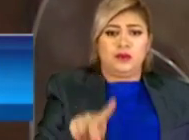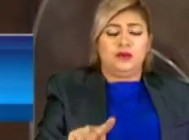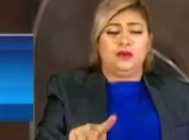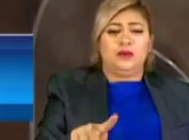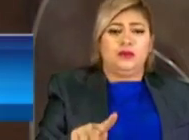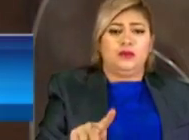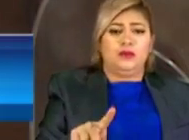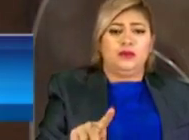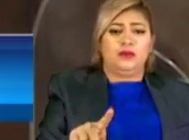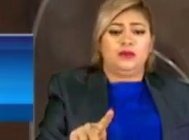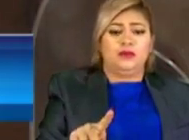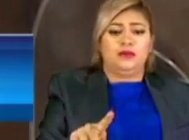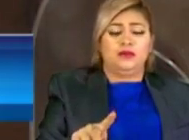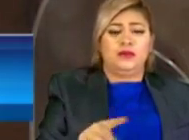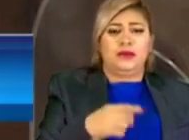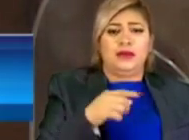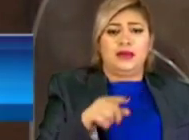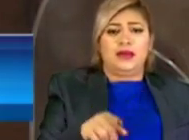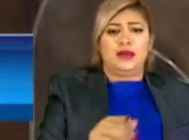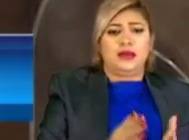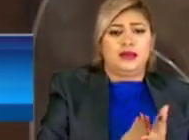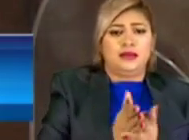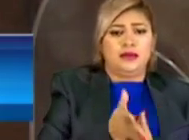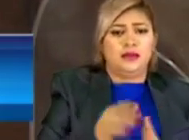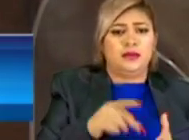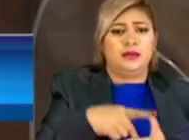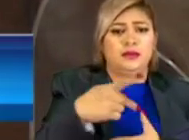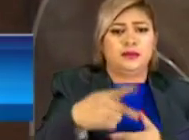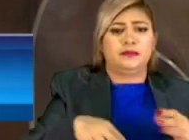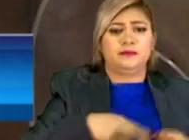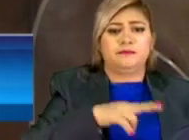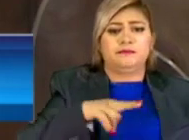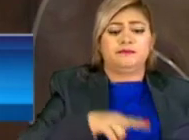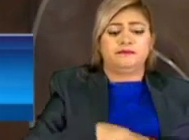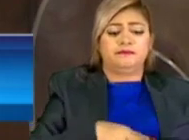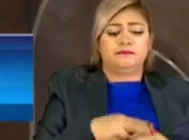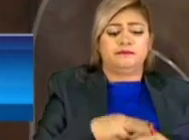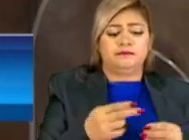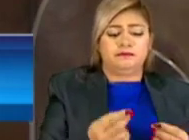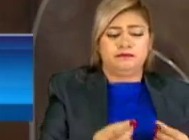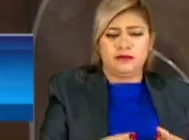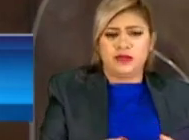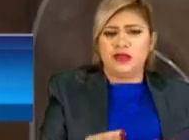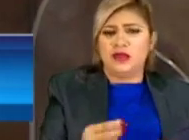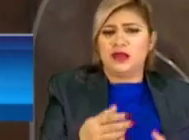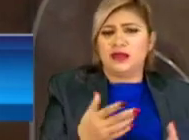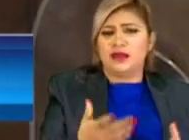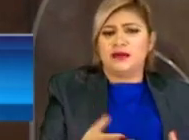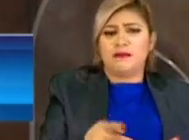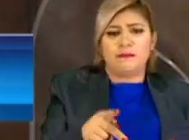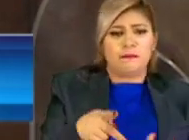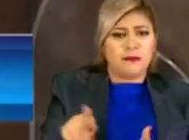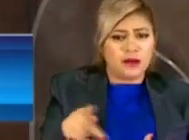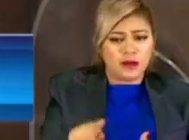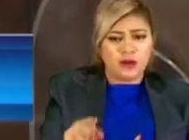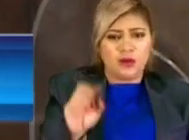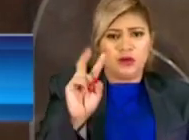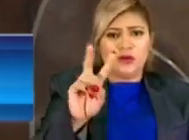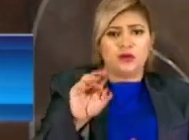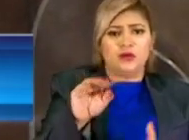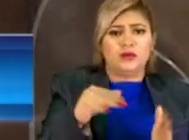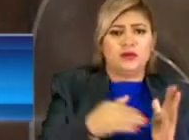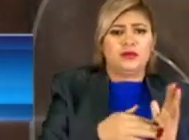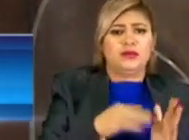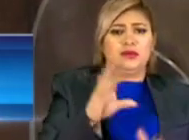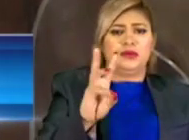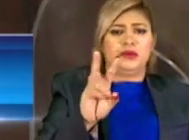acciones, a través del Programa Nacional de Grano, se han realizado pagos a 2.062